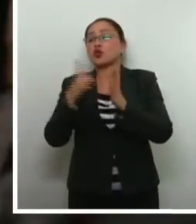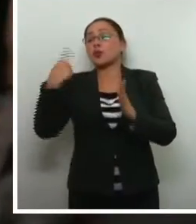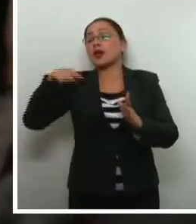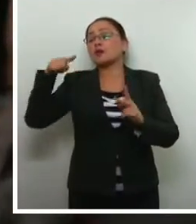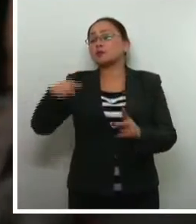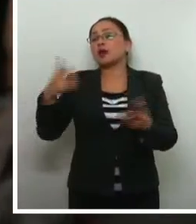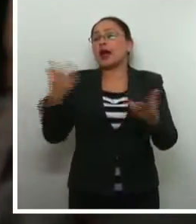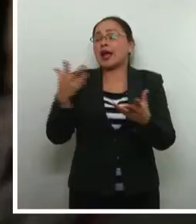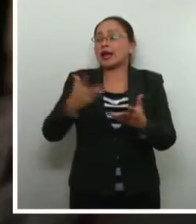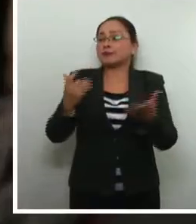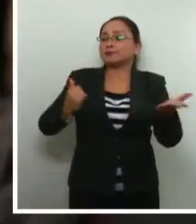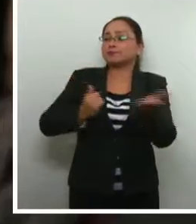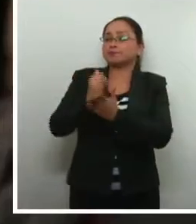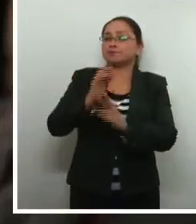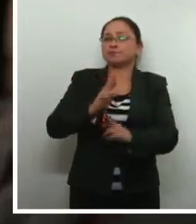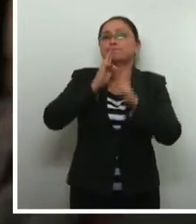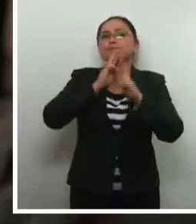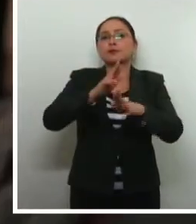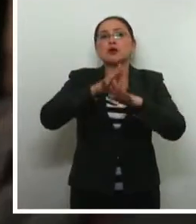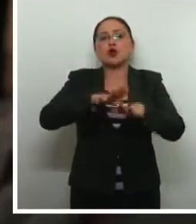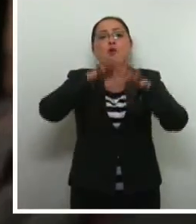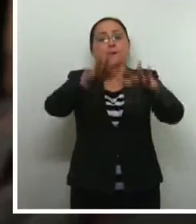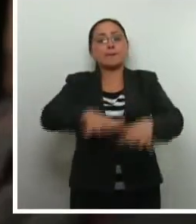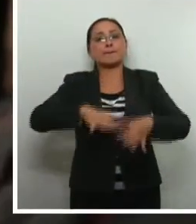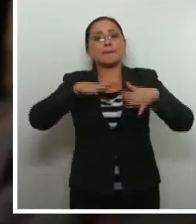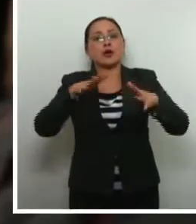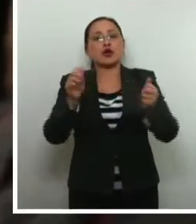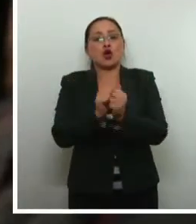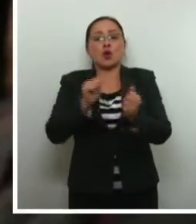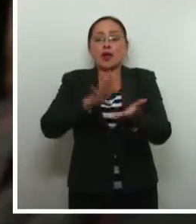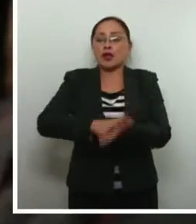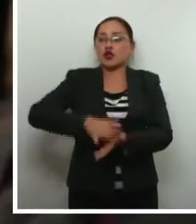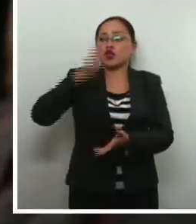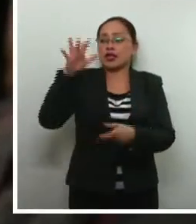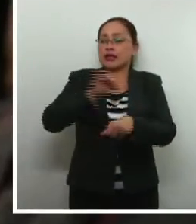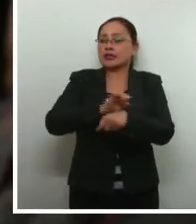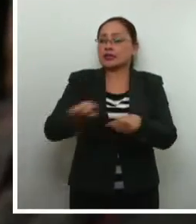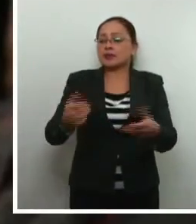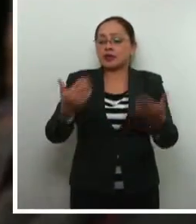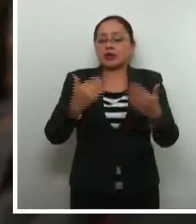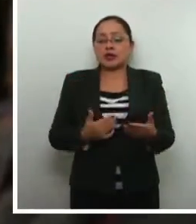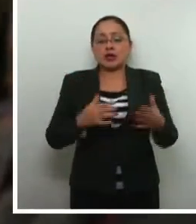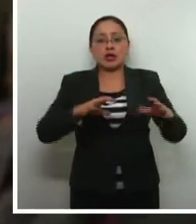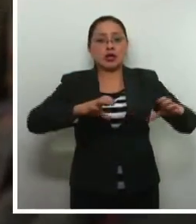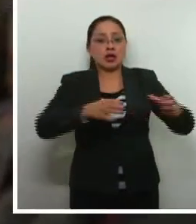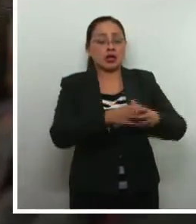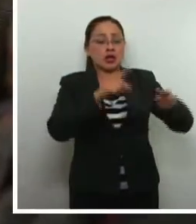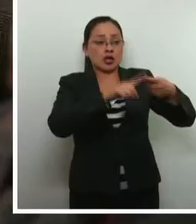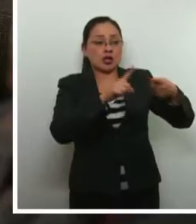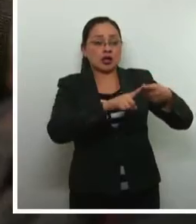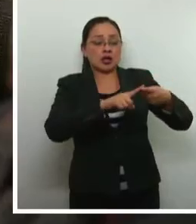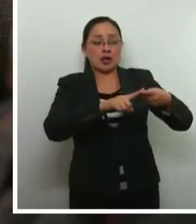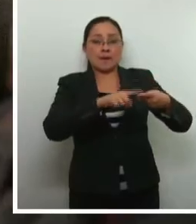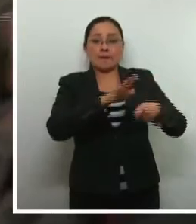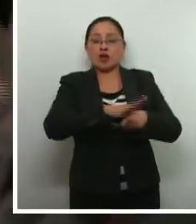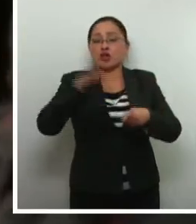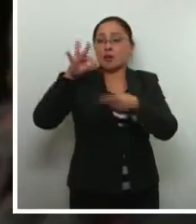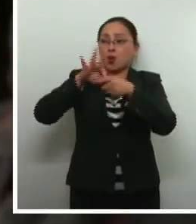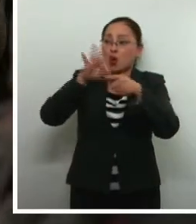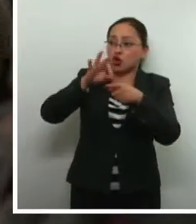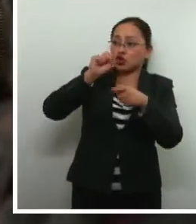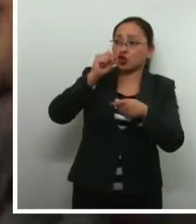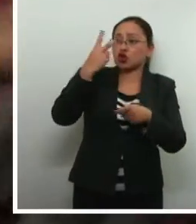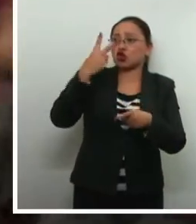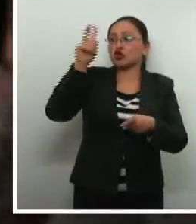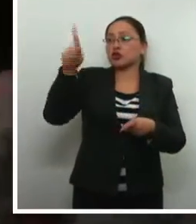de resoluciones parlamentarias por mayoría simple. La mayoría agravada es la mayoría calificada. Y se ha